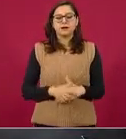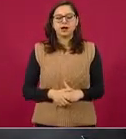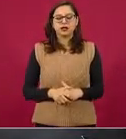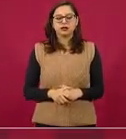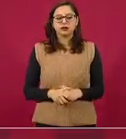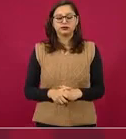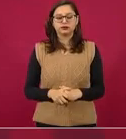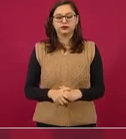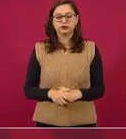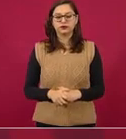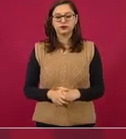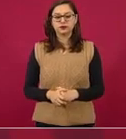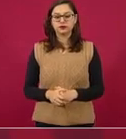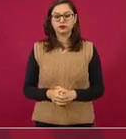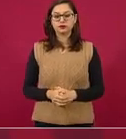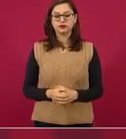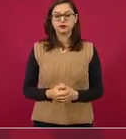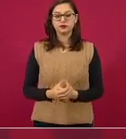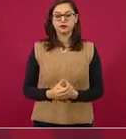va